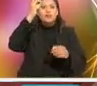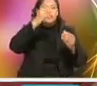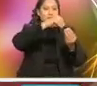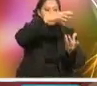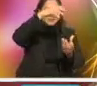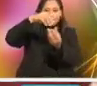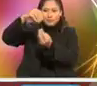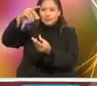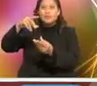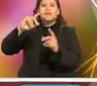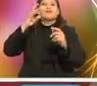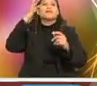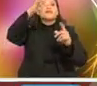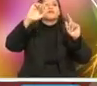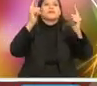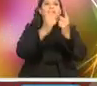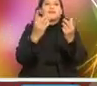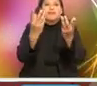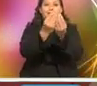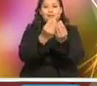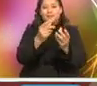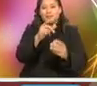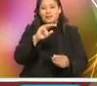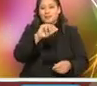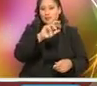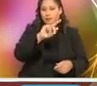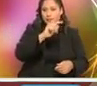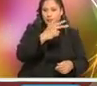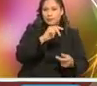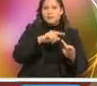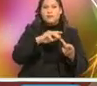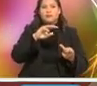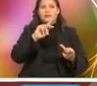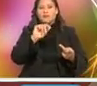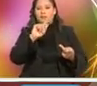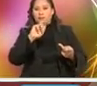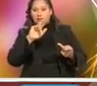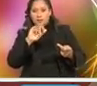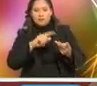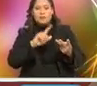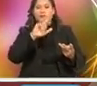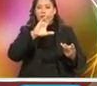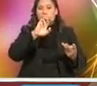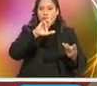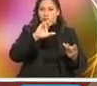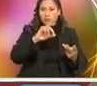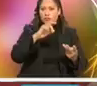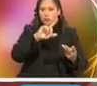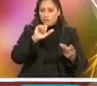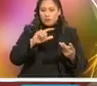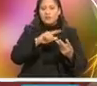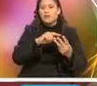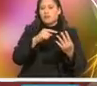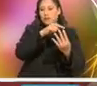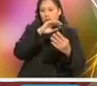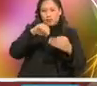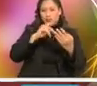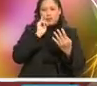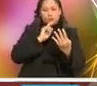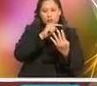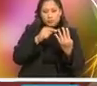juntamos. Claro. Funda Marta Lamas, Patricia Mercado, María Consuelo Mejía y Lucero González, que todas ellas merecerían un espacio en